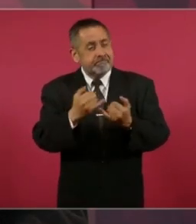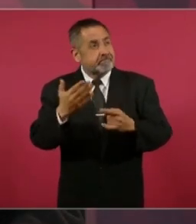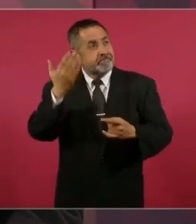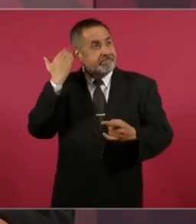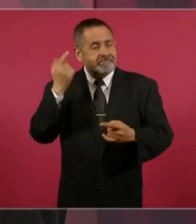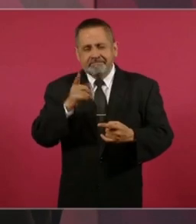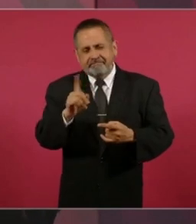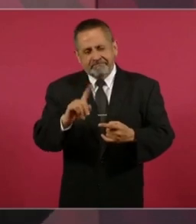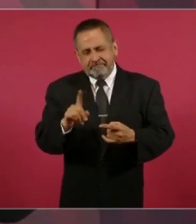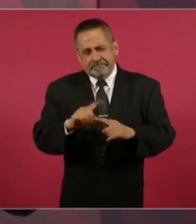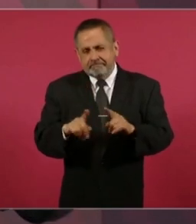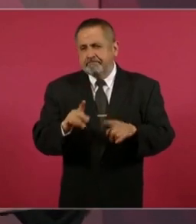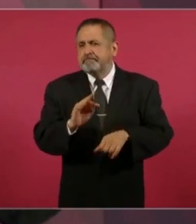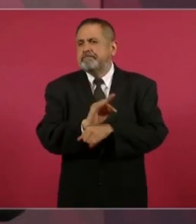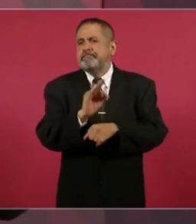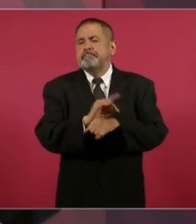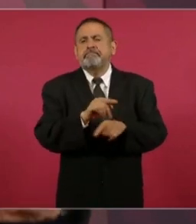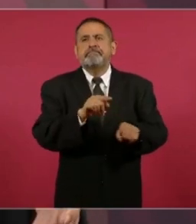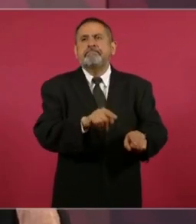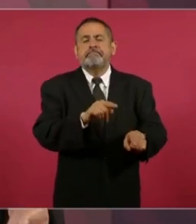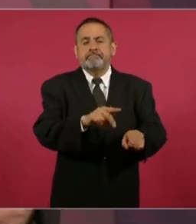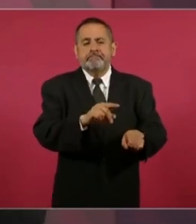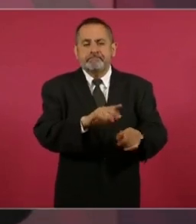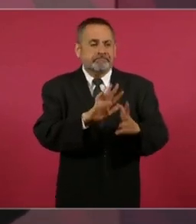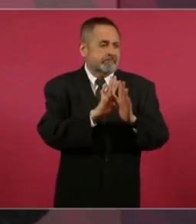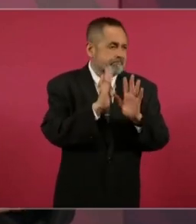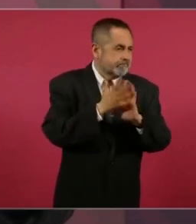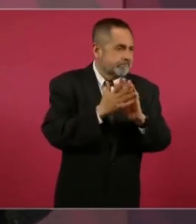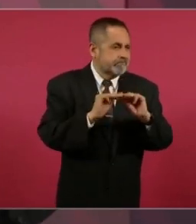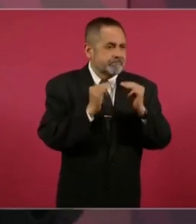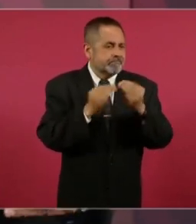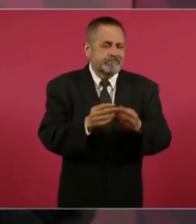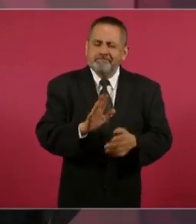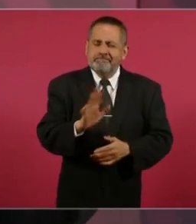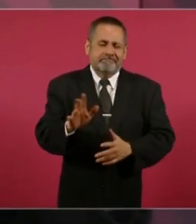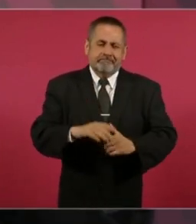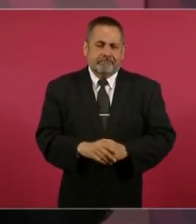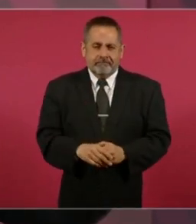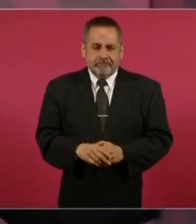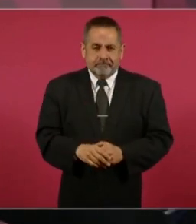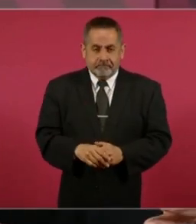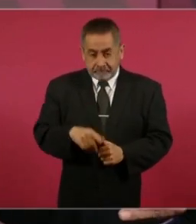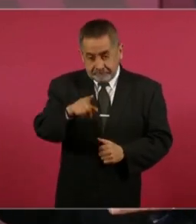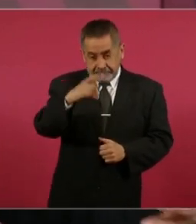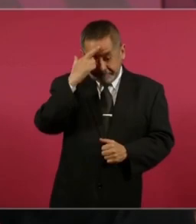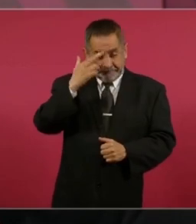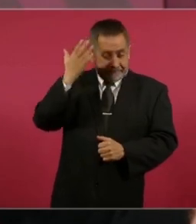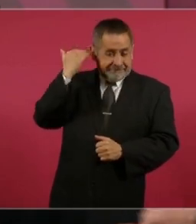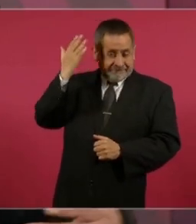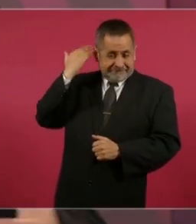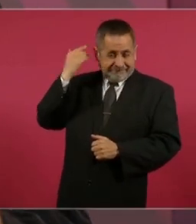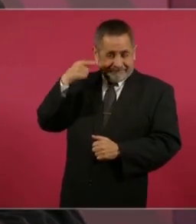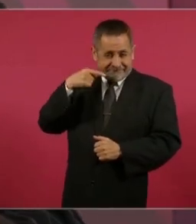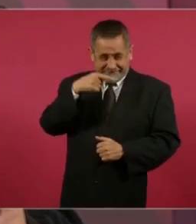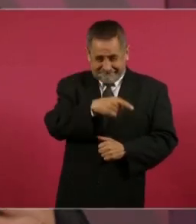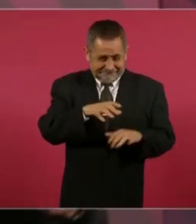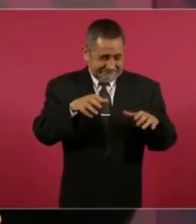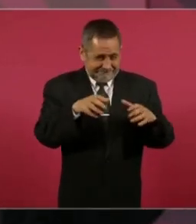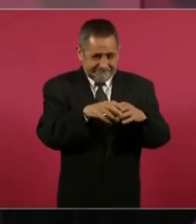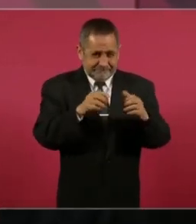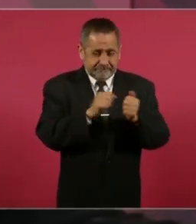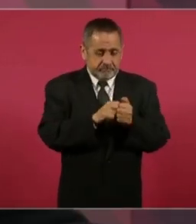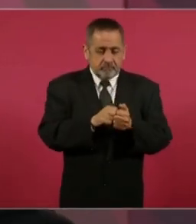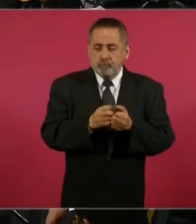protección a la delincuencia esa base que formaban a través de